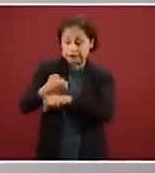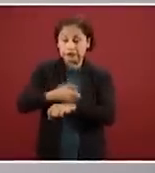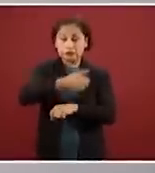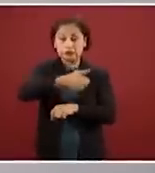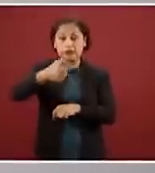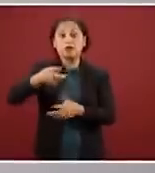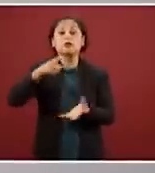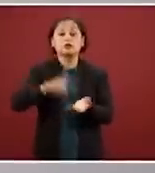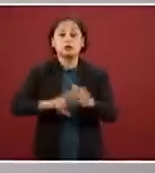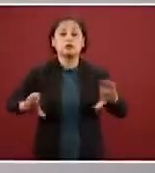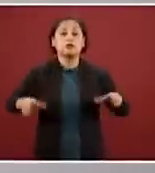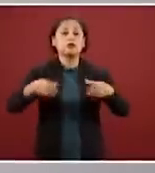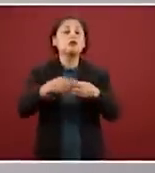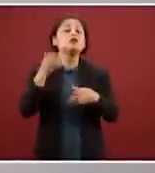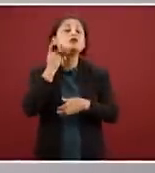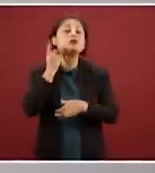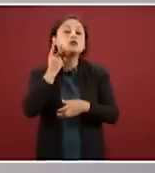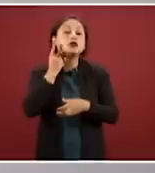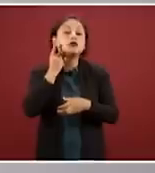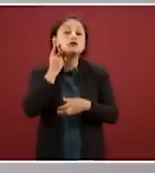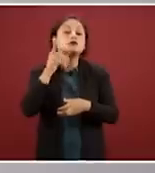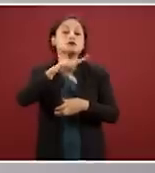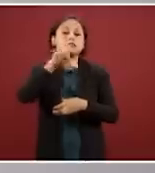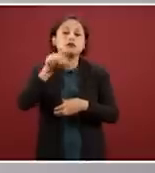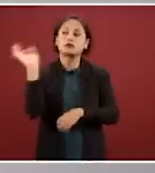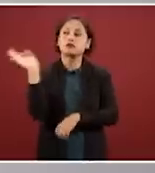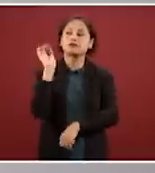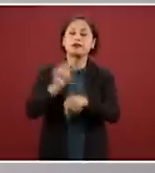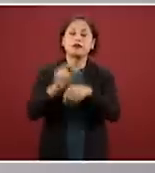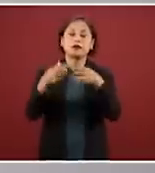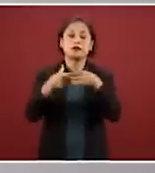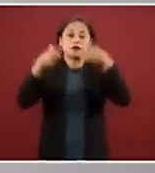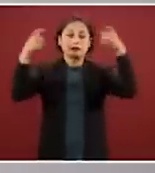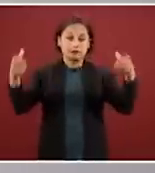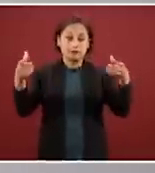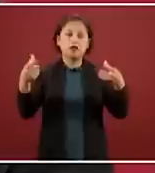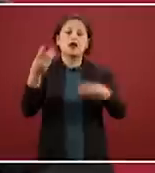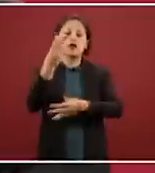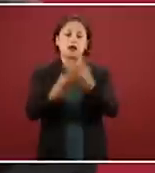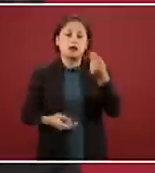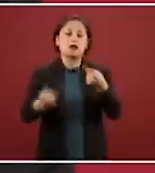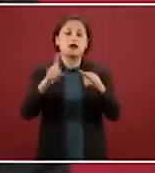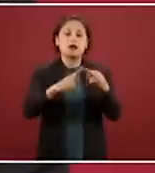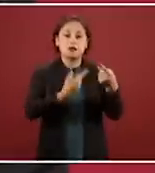igual que en lo federal, poder ejecutivo, poder legislativo, poder